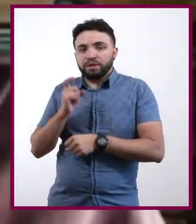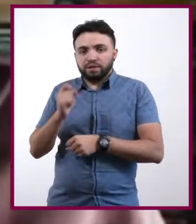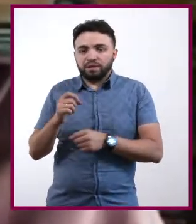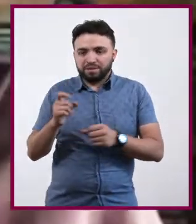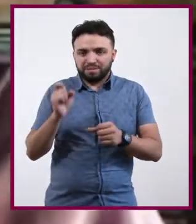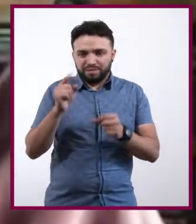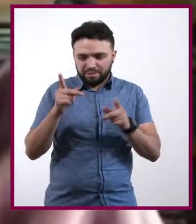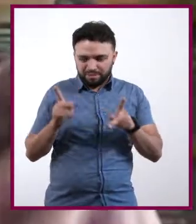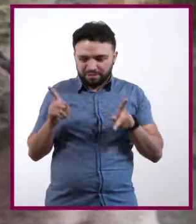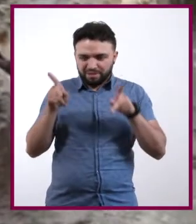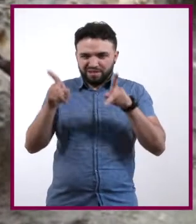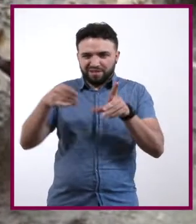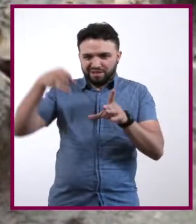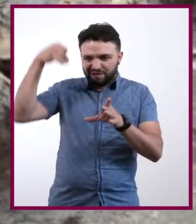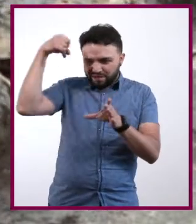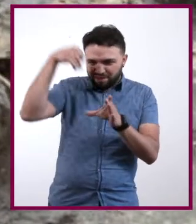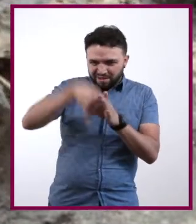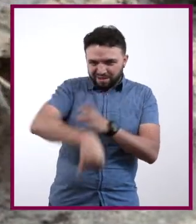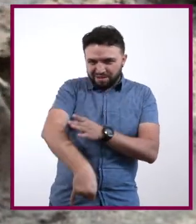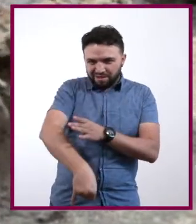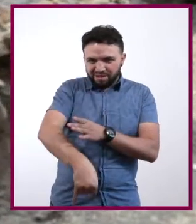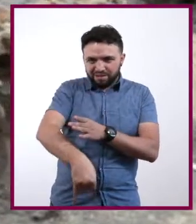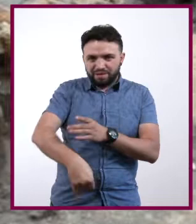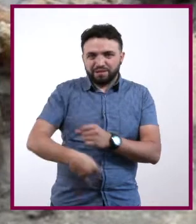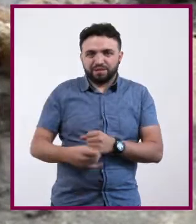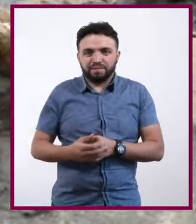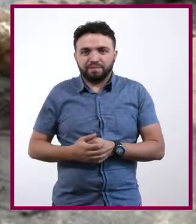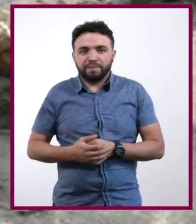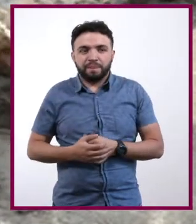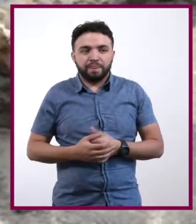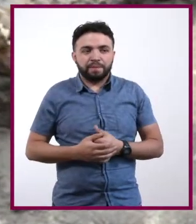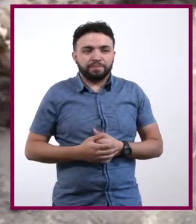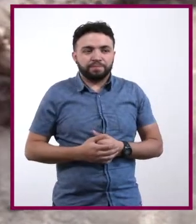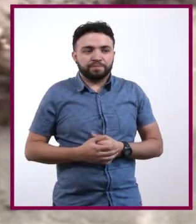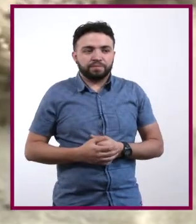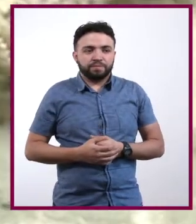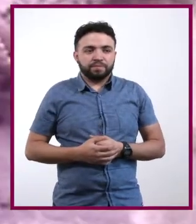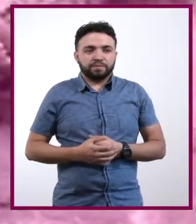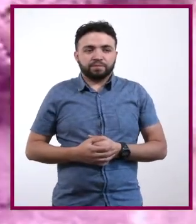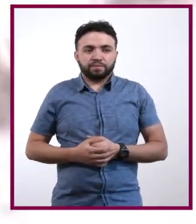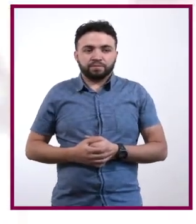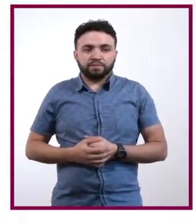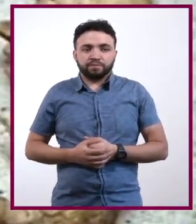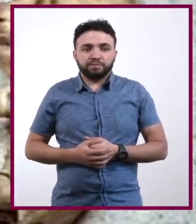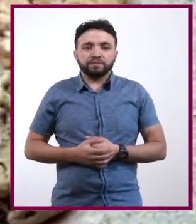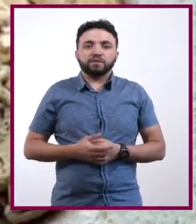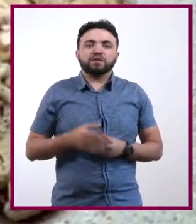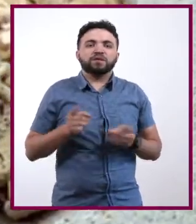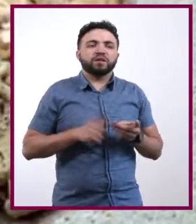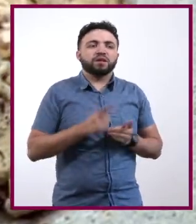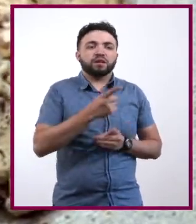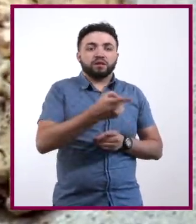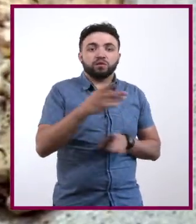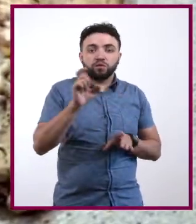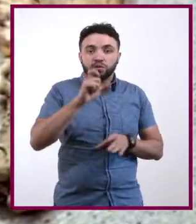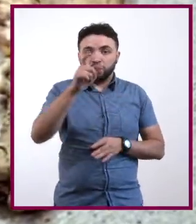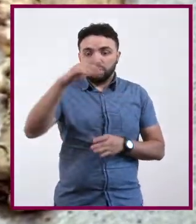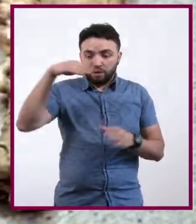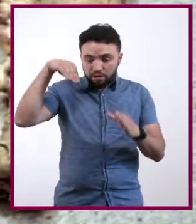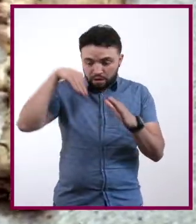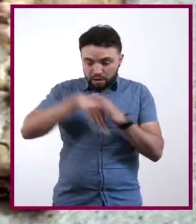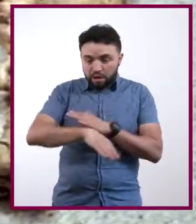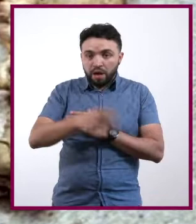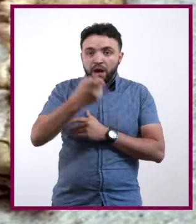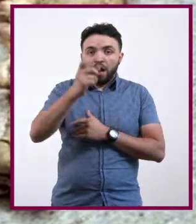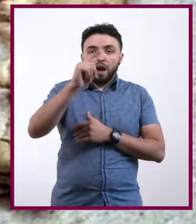Tiro, como la excavada por la doctora Ana Jarquín en Colima, en donde a la entrada de una de estas